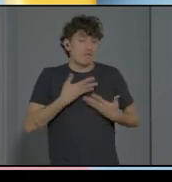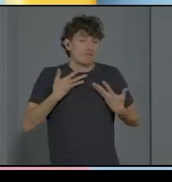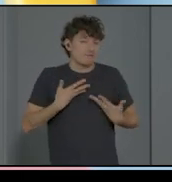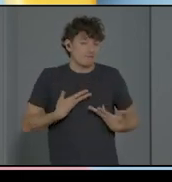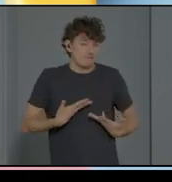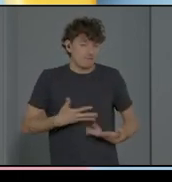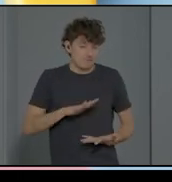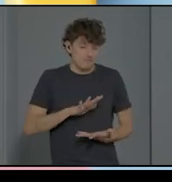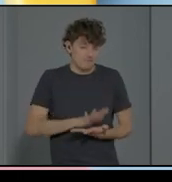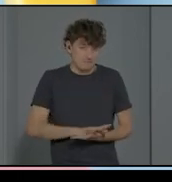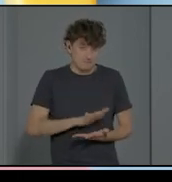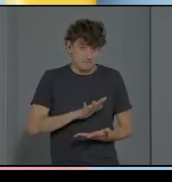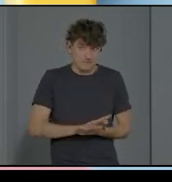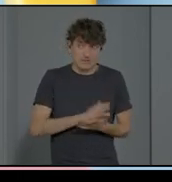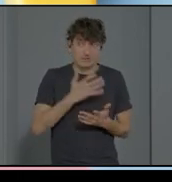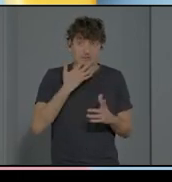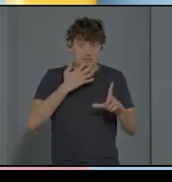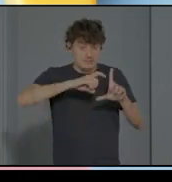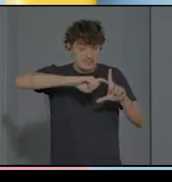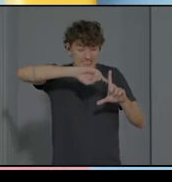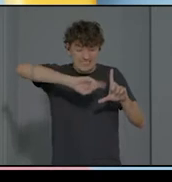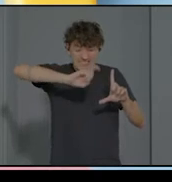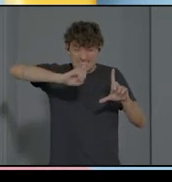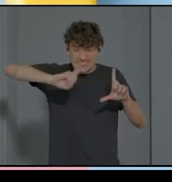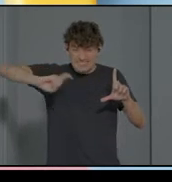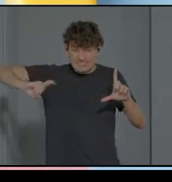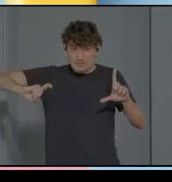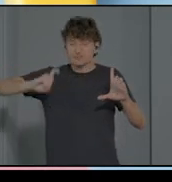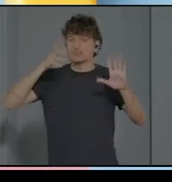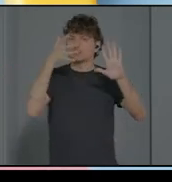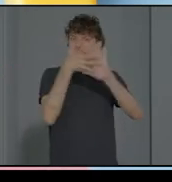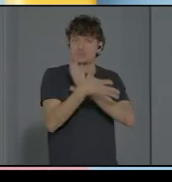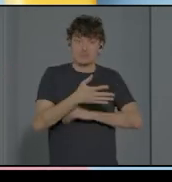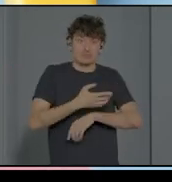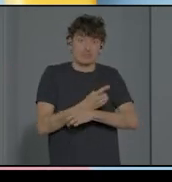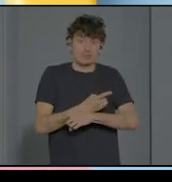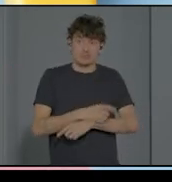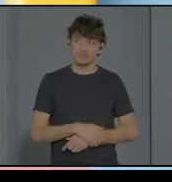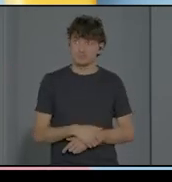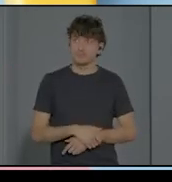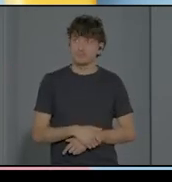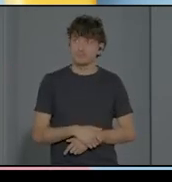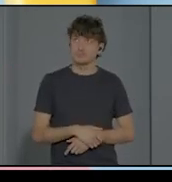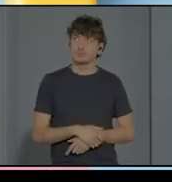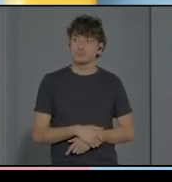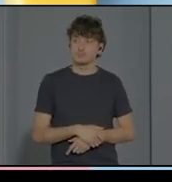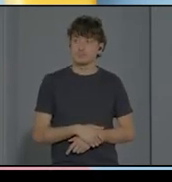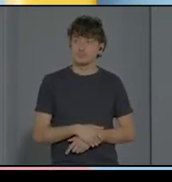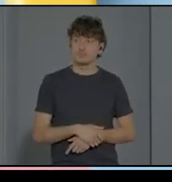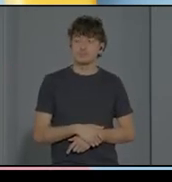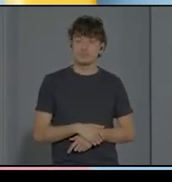esta relación, más se pone nervioso el niño. Así que cuanto más alto es, más se está